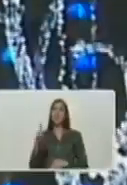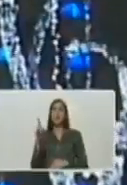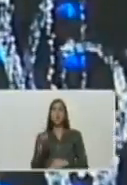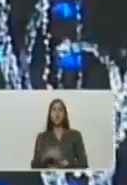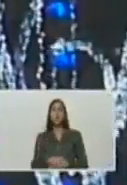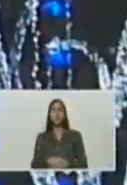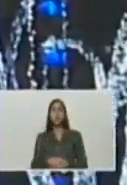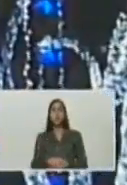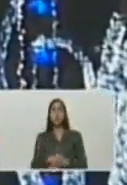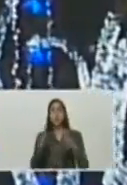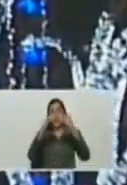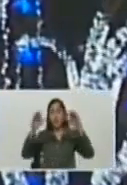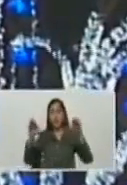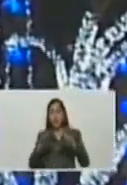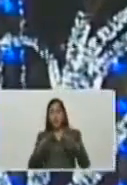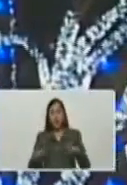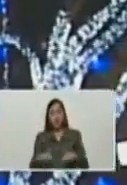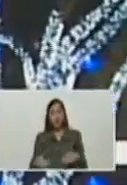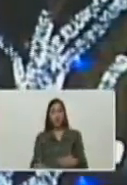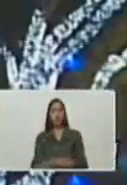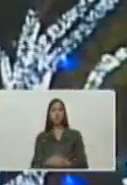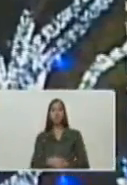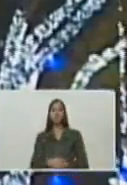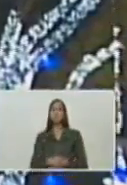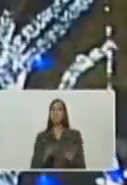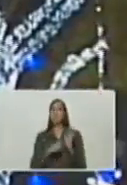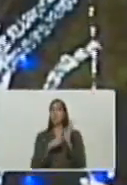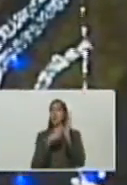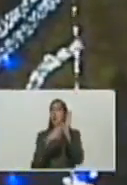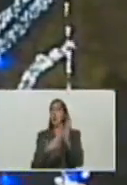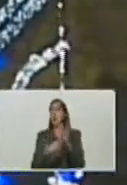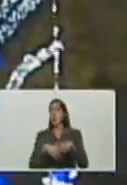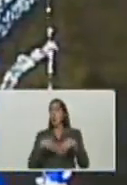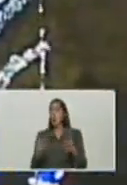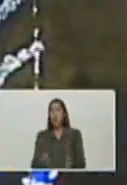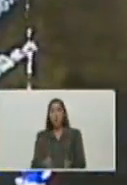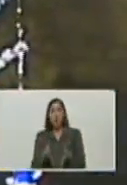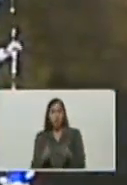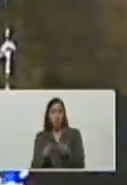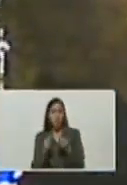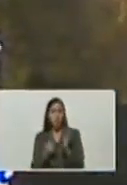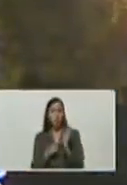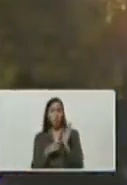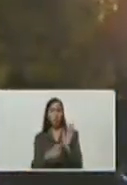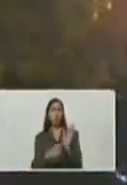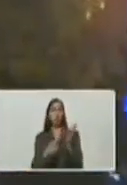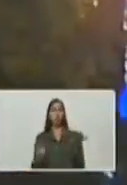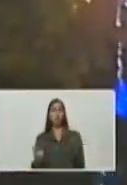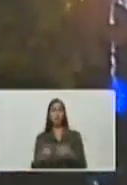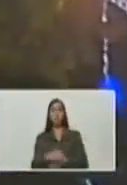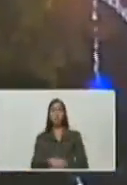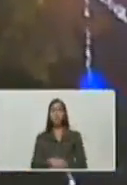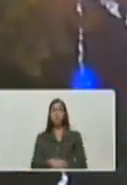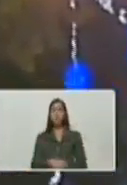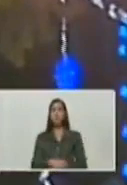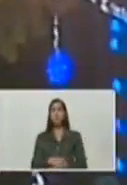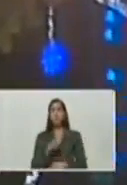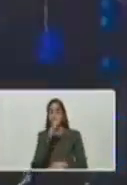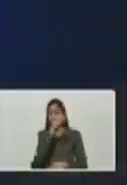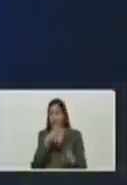en esta Navidad, tenemos que exhibir muchos logros, presidente, porque el imperio hubiera